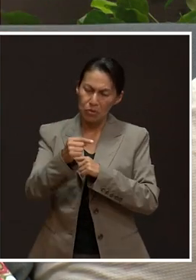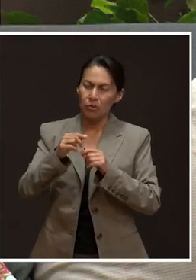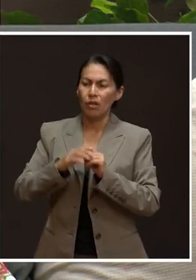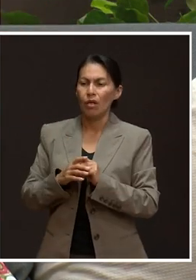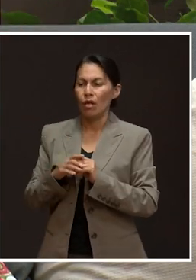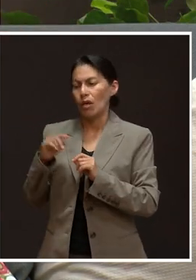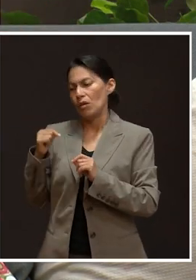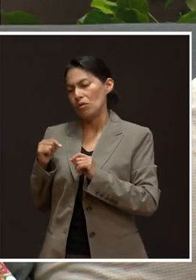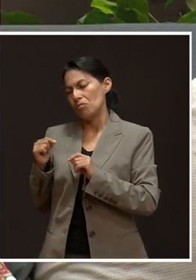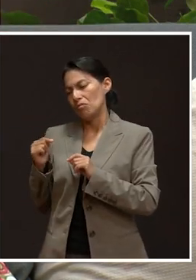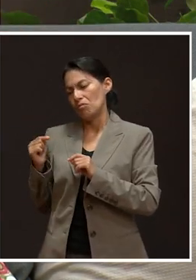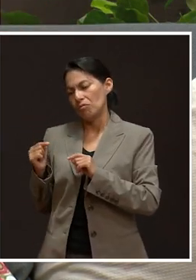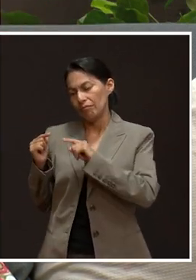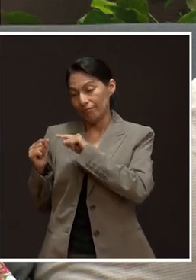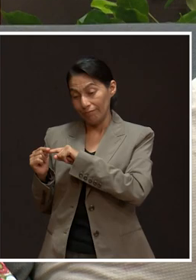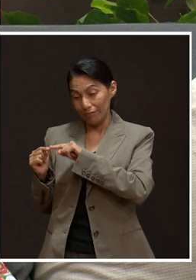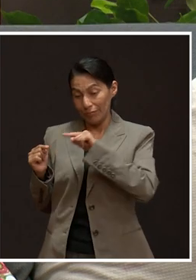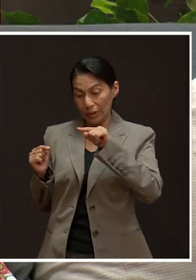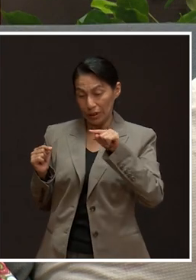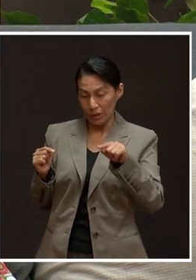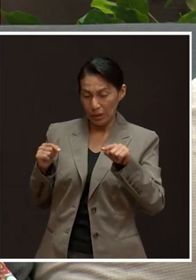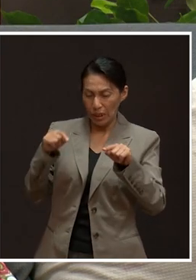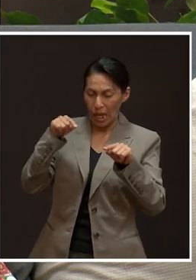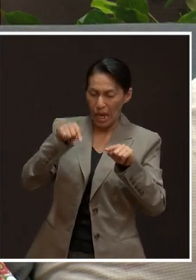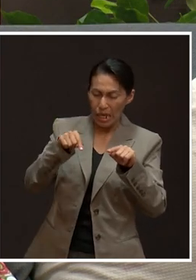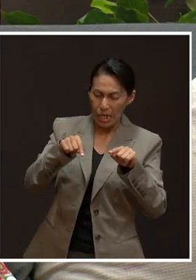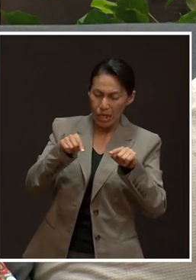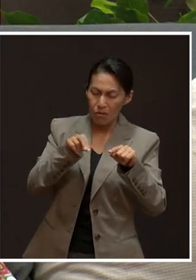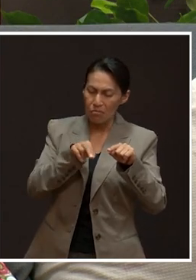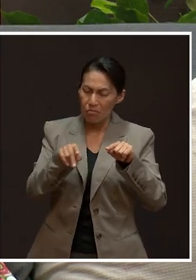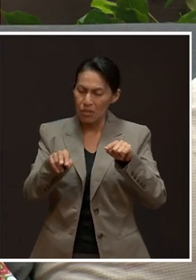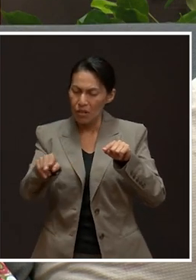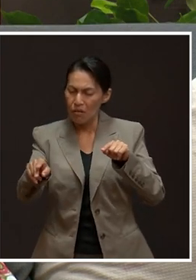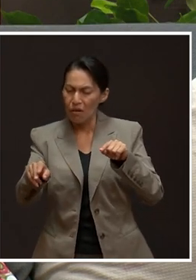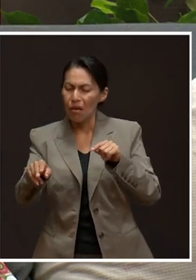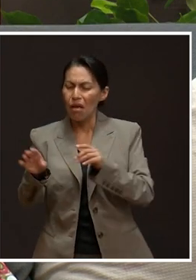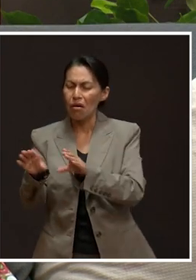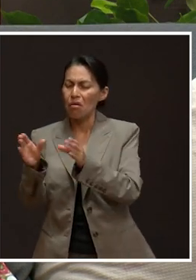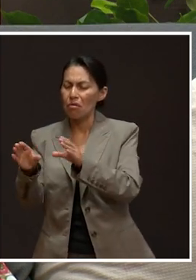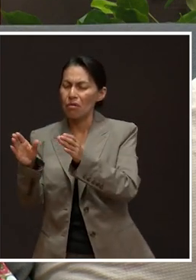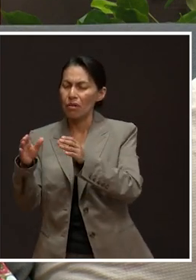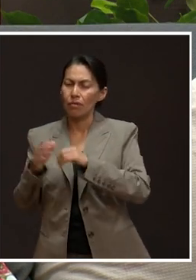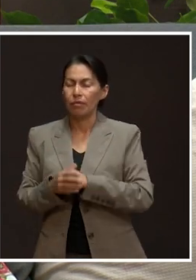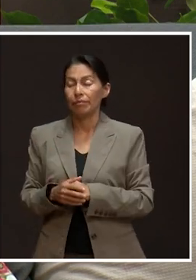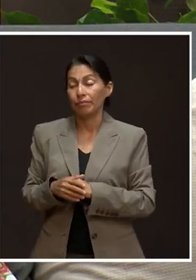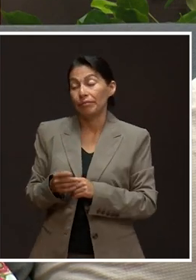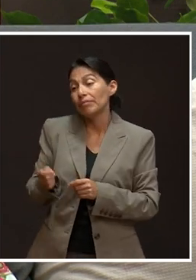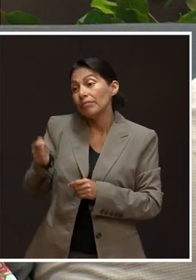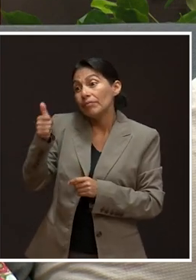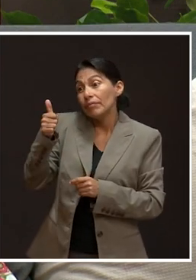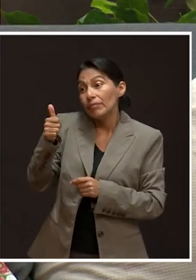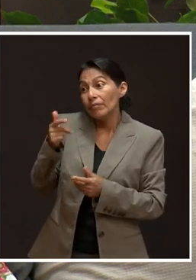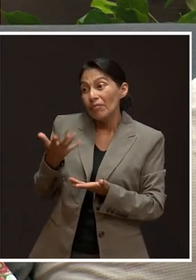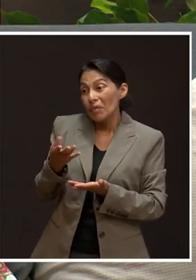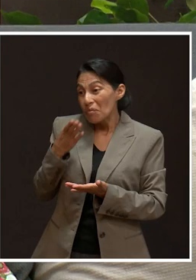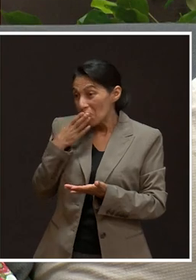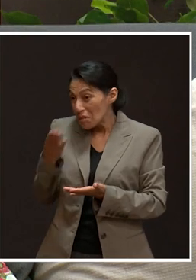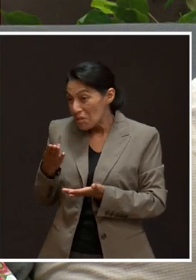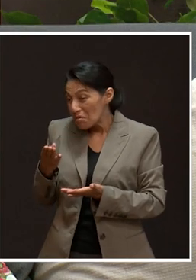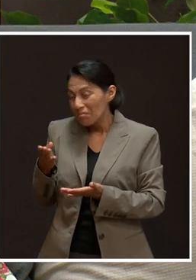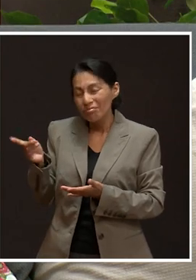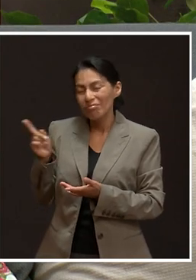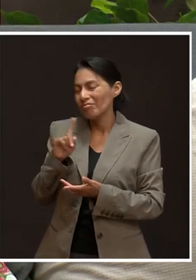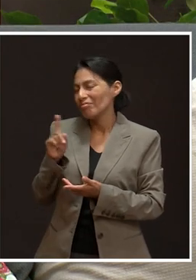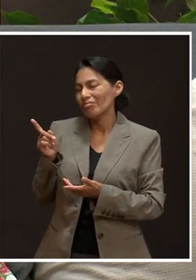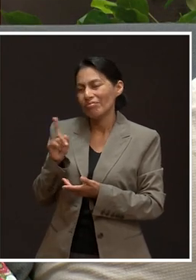yo, pues, me bajaba y ya me iba, pues, al centro para poder colportar. Pero la primera vez no